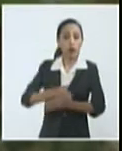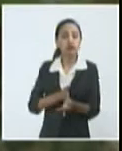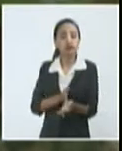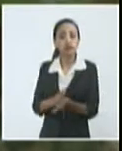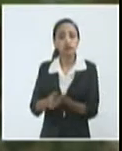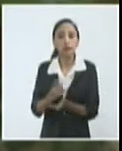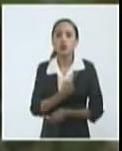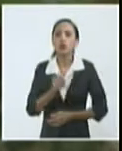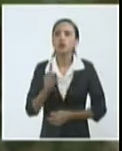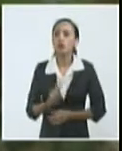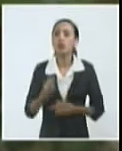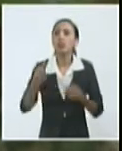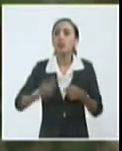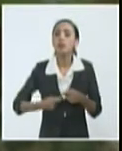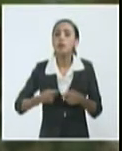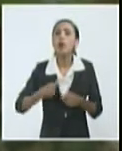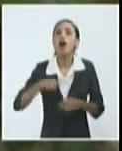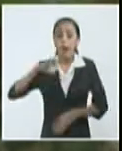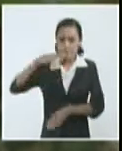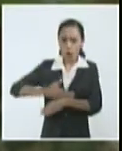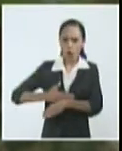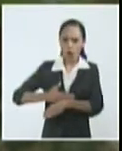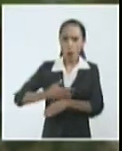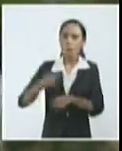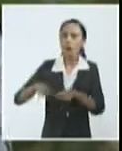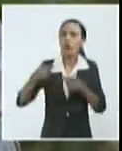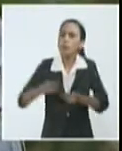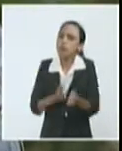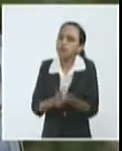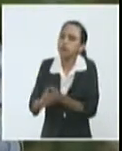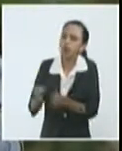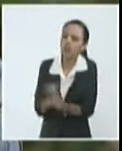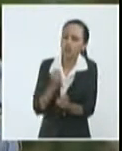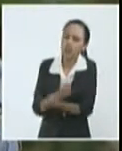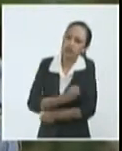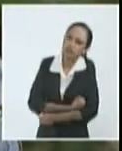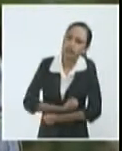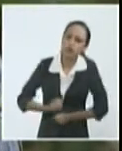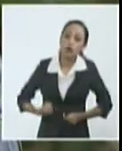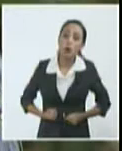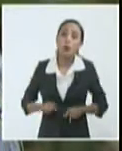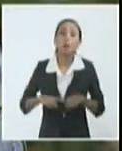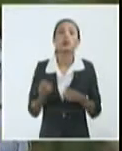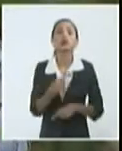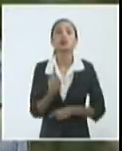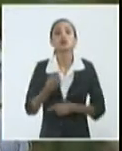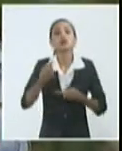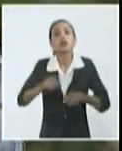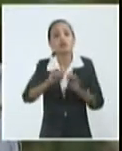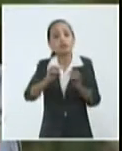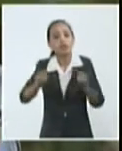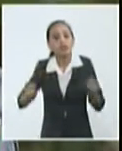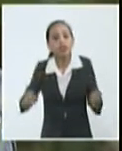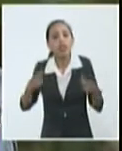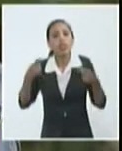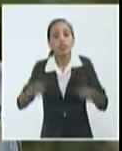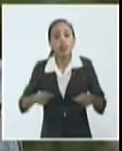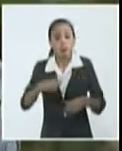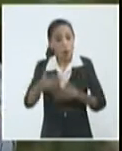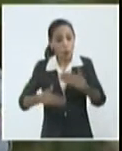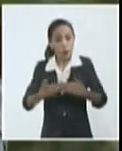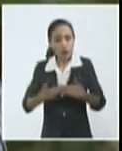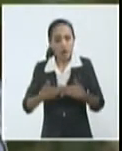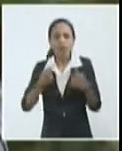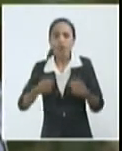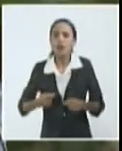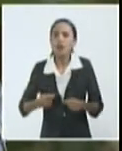saltar por encima de él con nuestras propias fuerzas. Y por eso siempre estamos haciendo el llamado a sobrepasarlo con nuestros esfuerzos, con